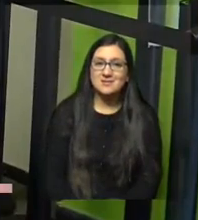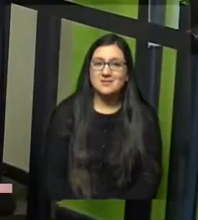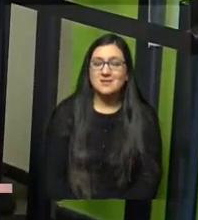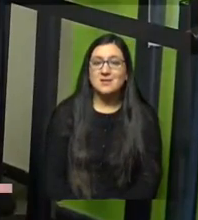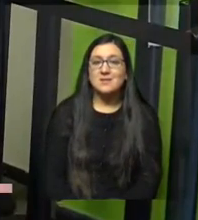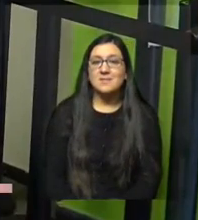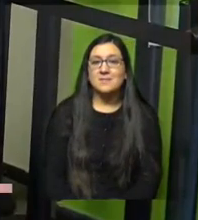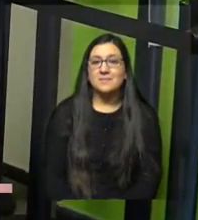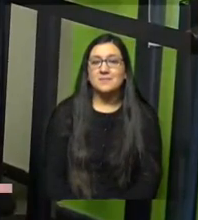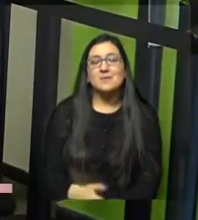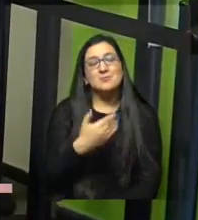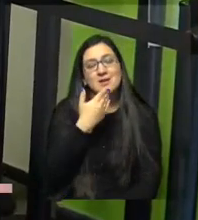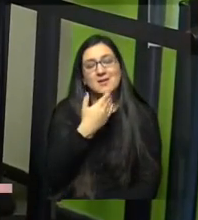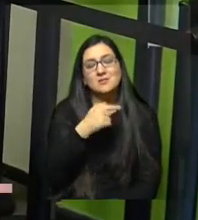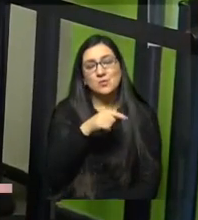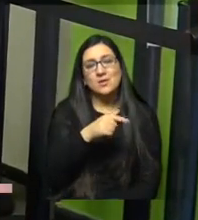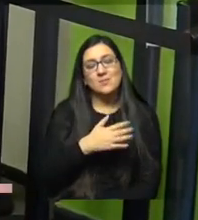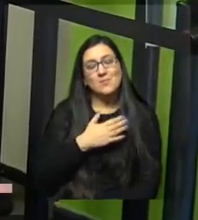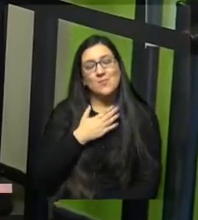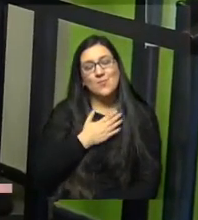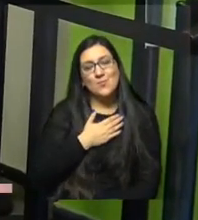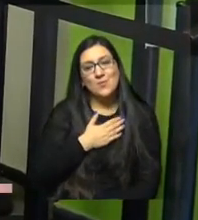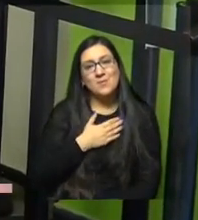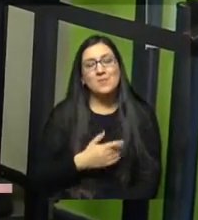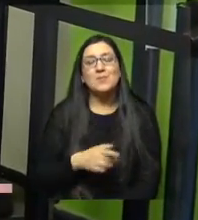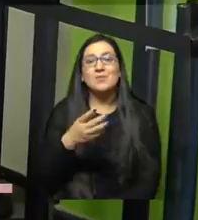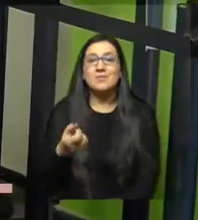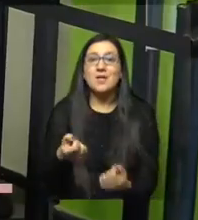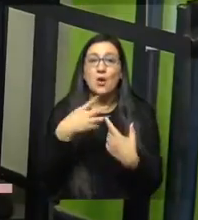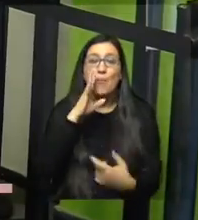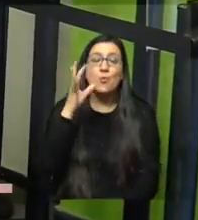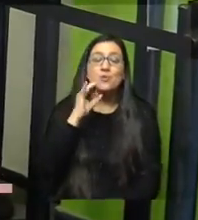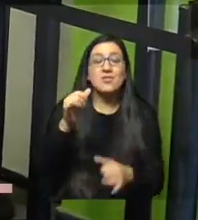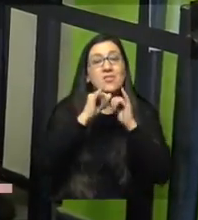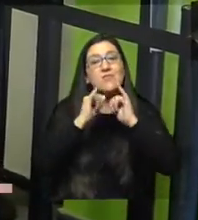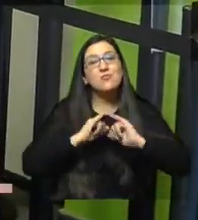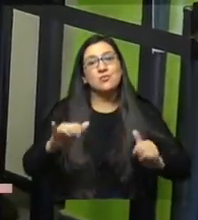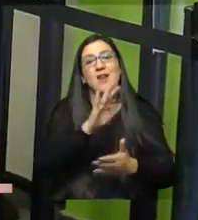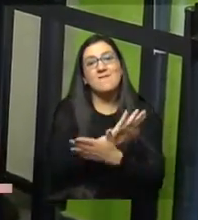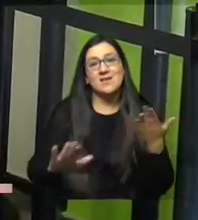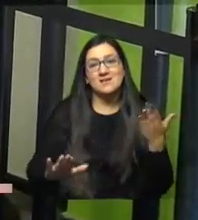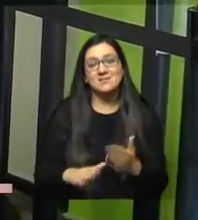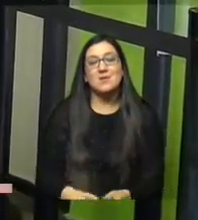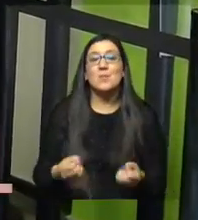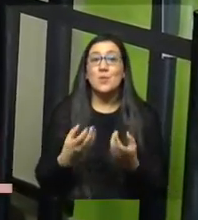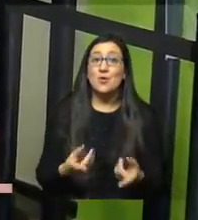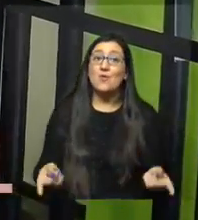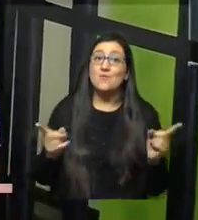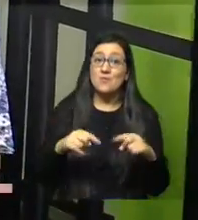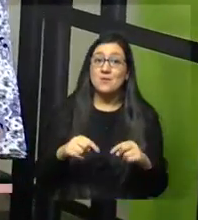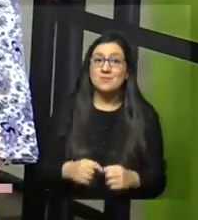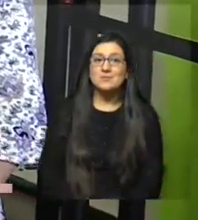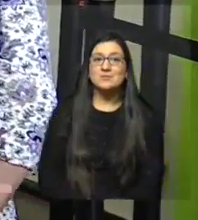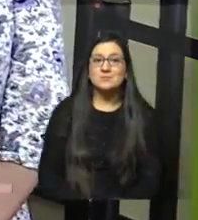en Ciudad Viva para TV Ciudad. Gracias a ustedes, muy amable, por darnos esta oportunidad de difundir las becas. Bueno, compañeros, retornamos allí a